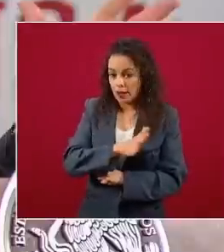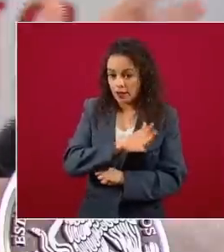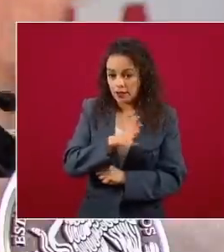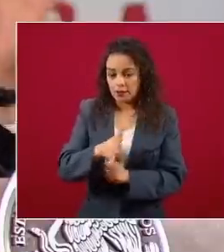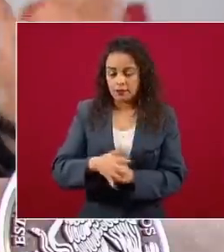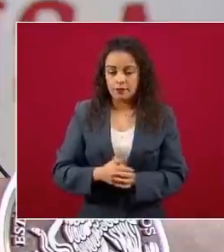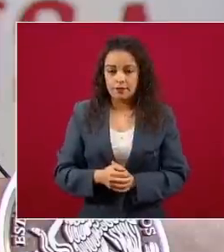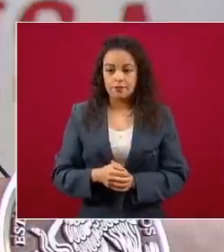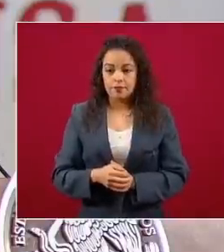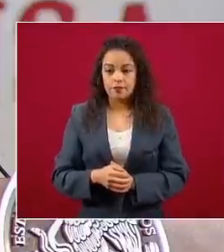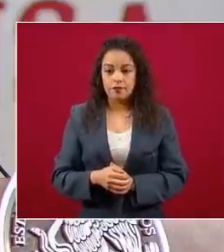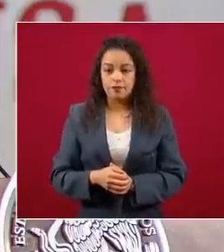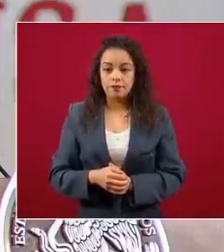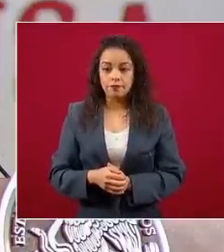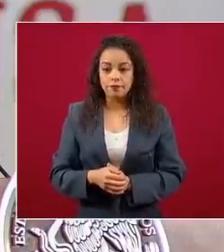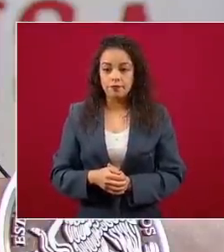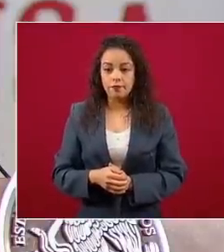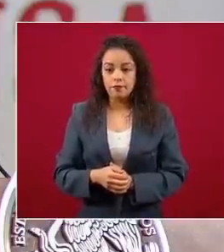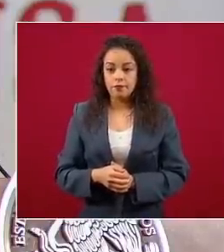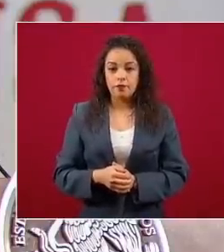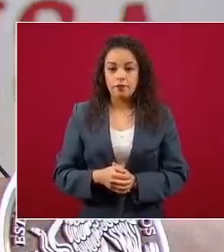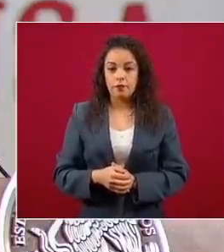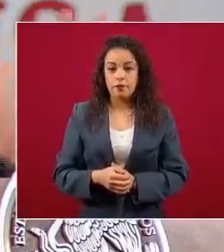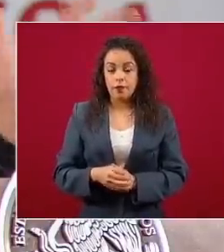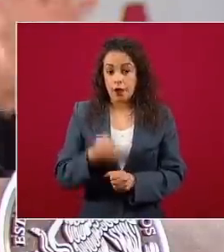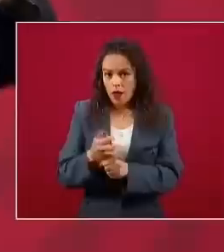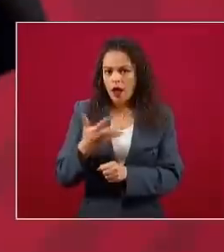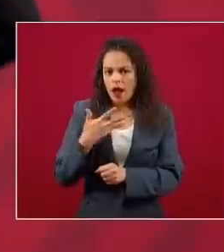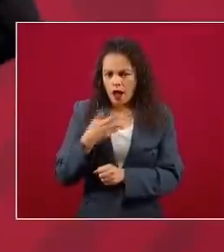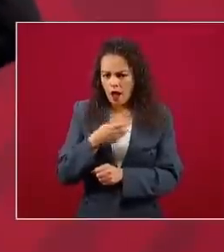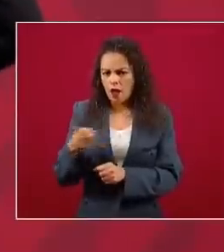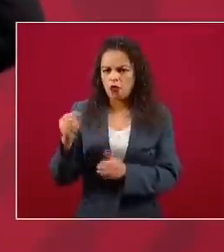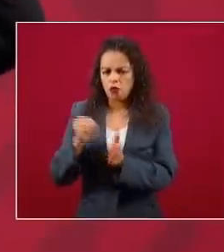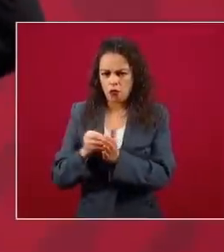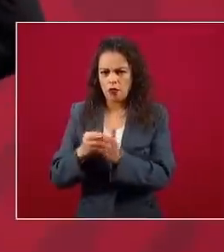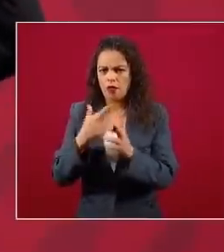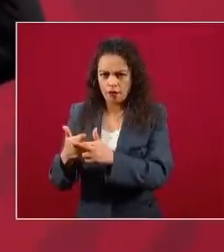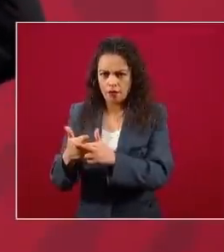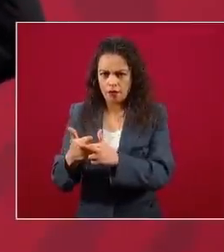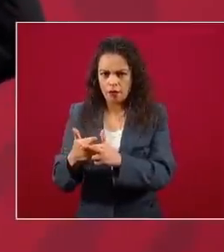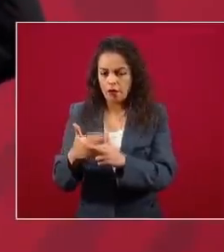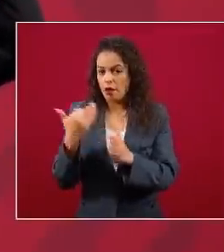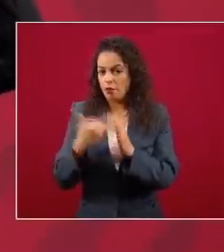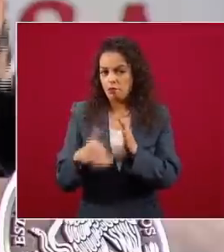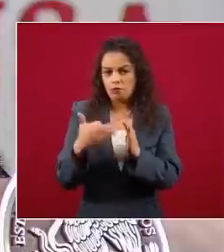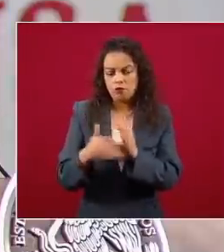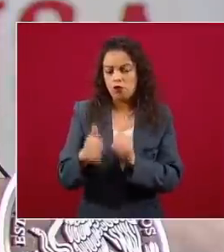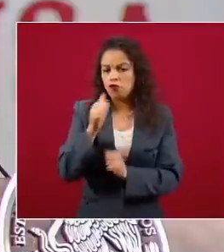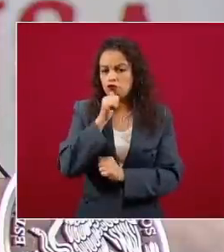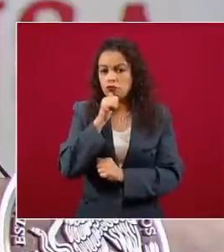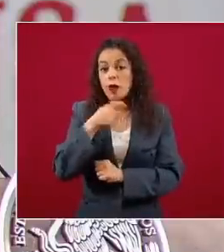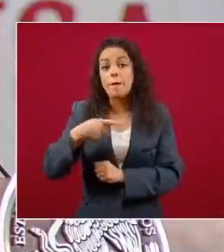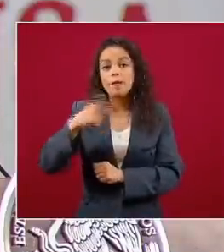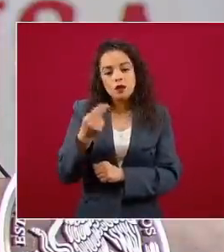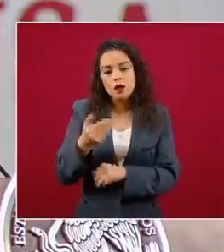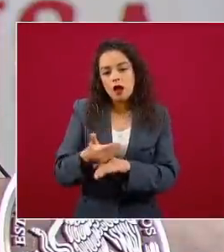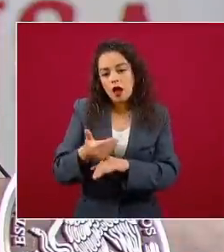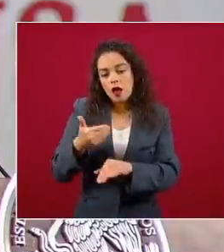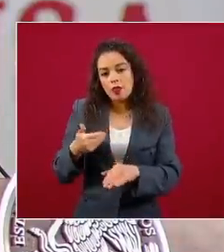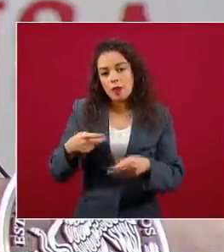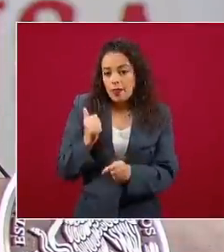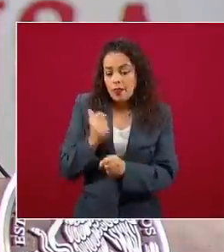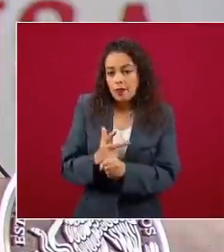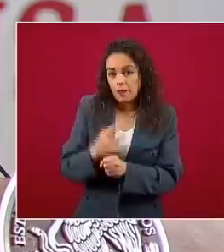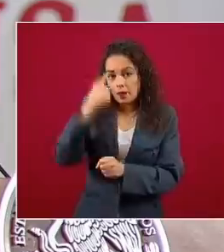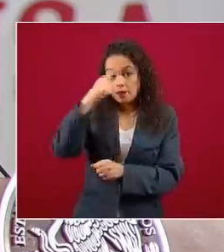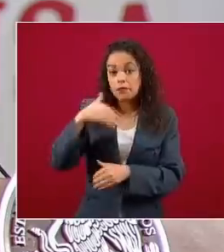ahora déficit faltante, pero tenemos que prepararnos hacia adelante. Vamos a